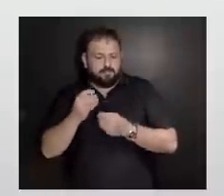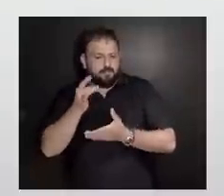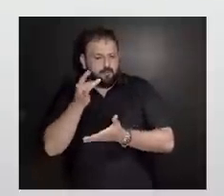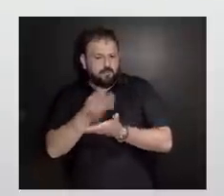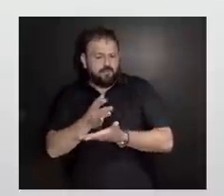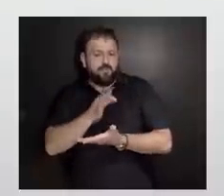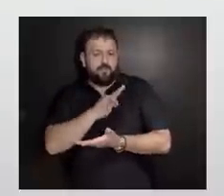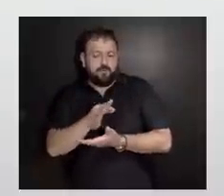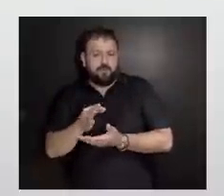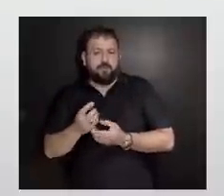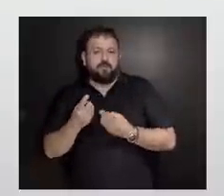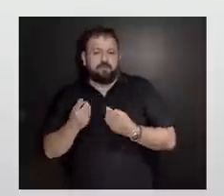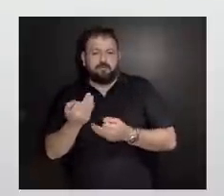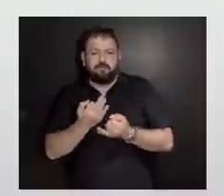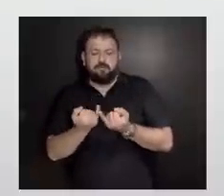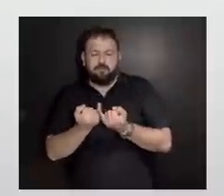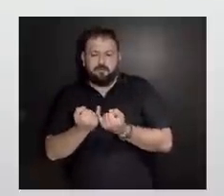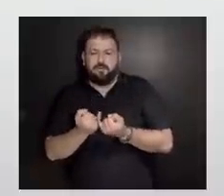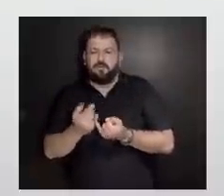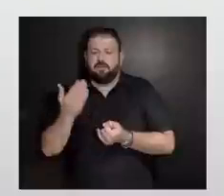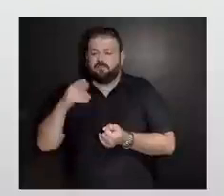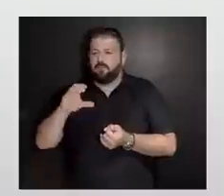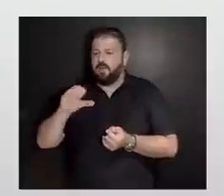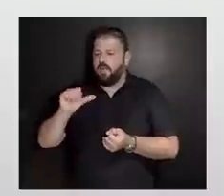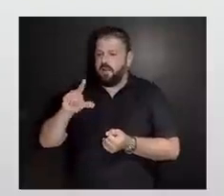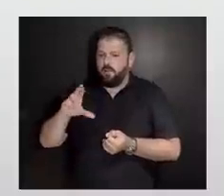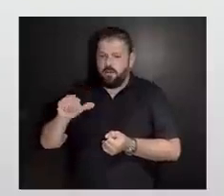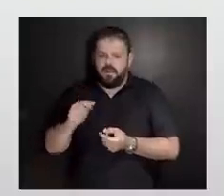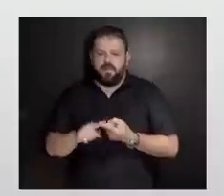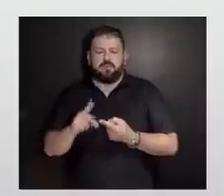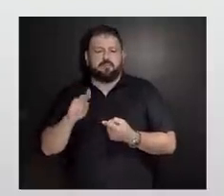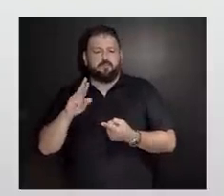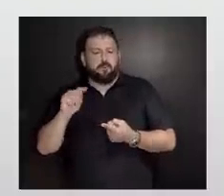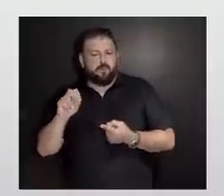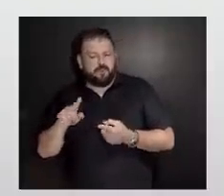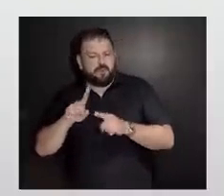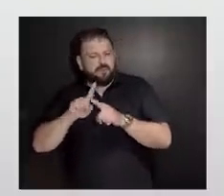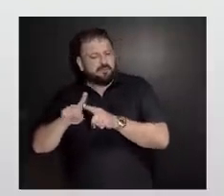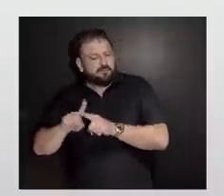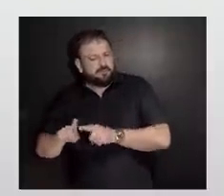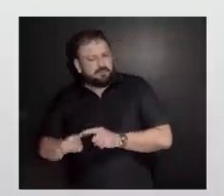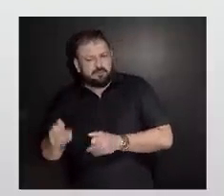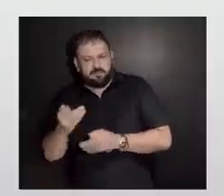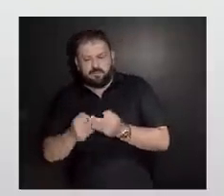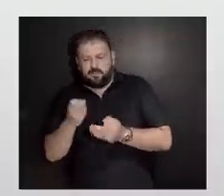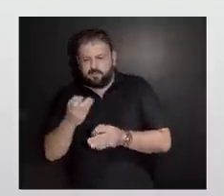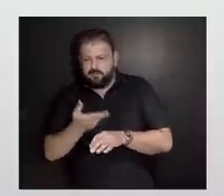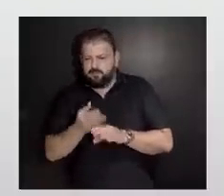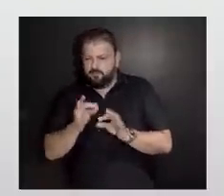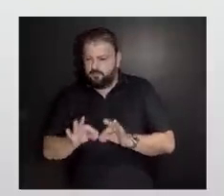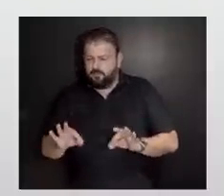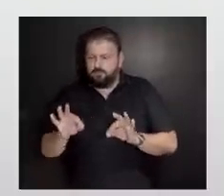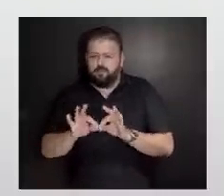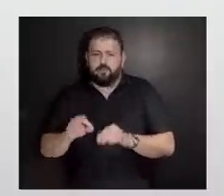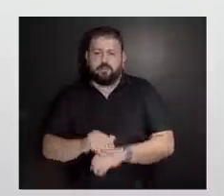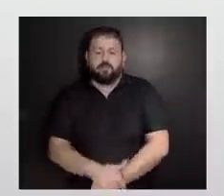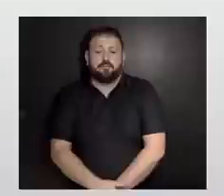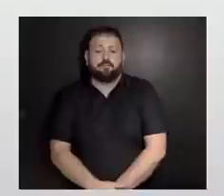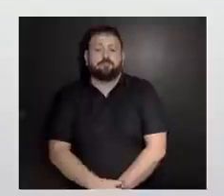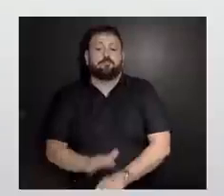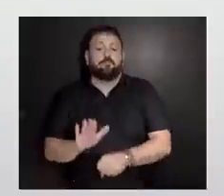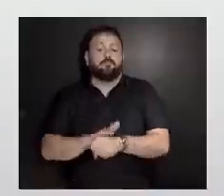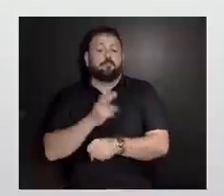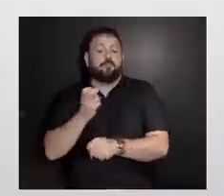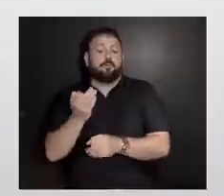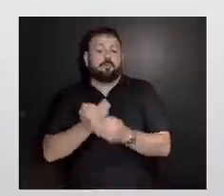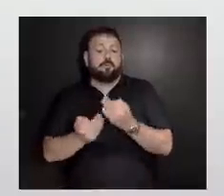van a contar pues sus carbohidratos, sus calorías, sus proteínas, etcétera. Esto es muy importante, ¿no? Por eso en el